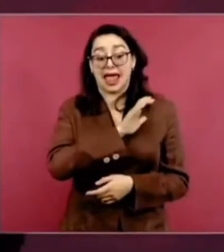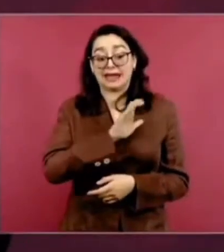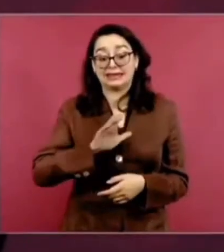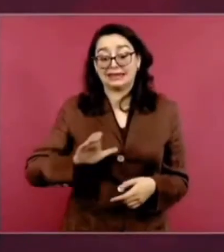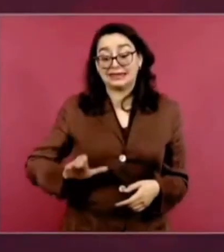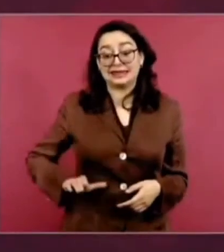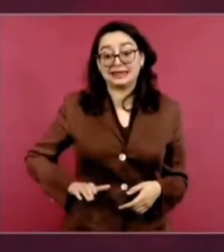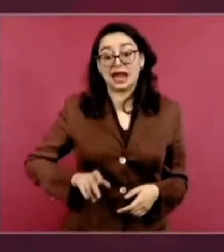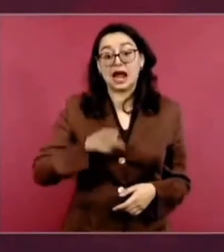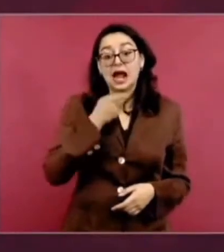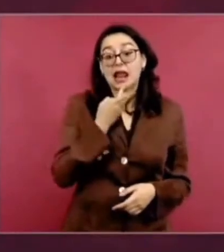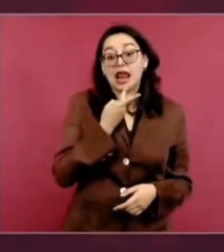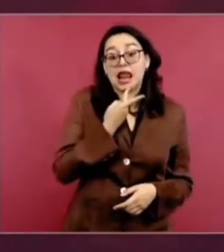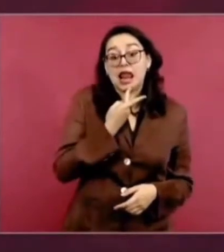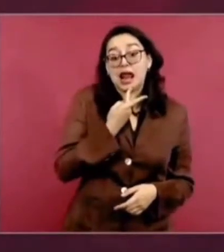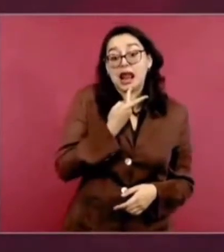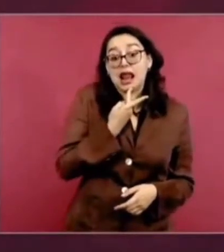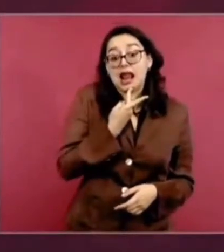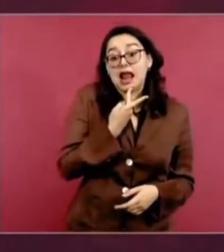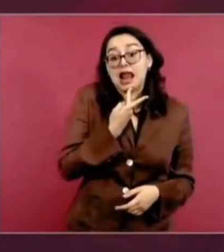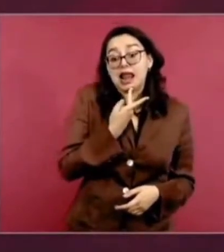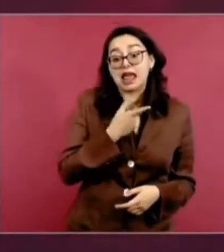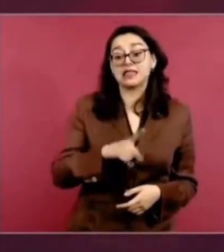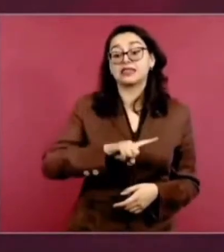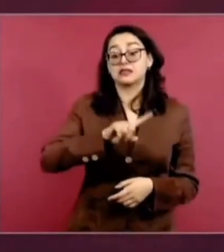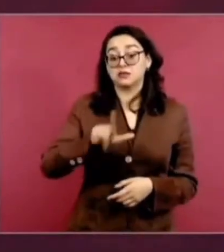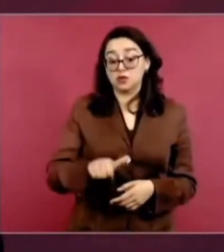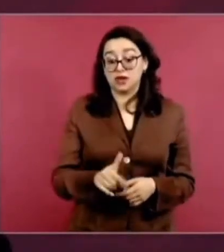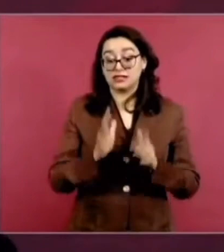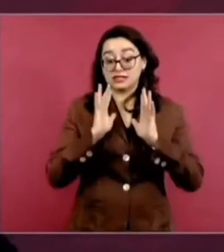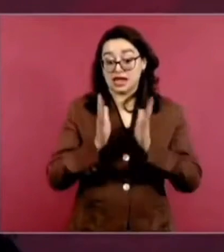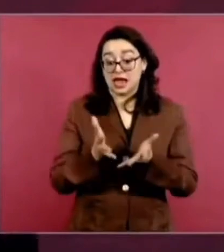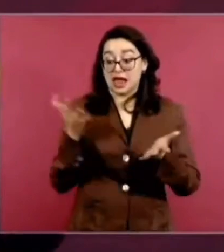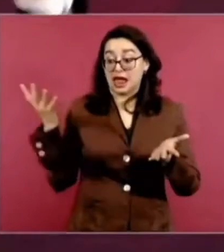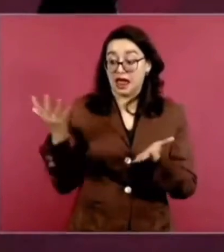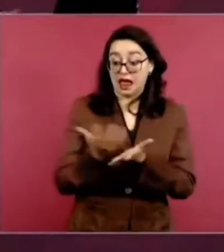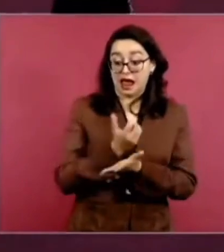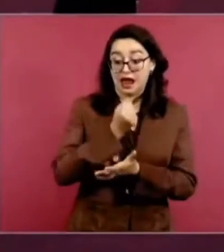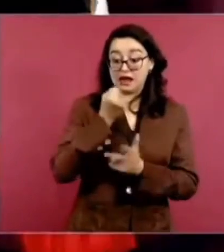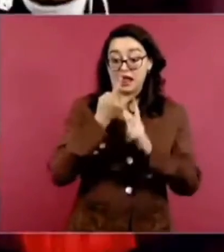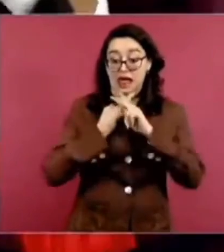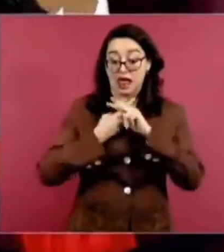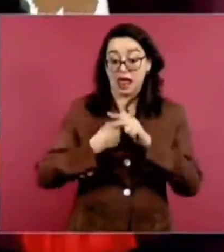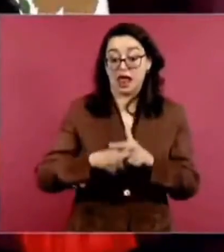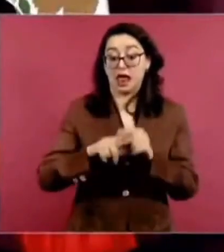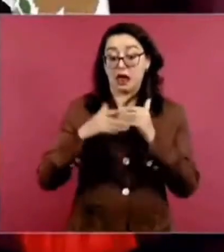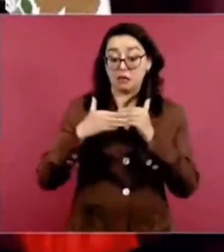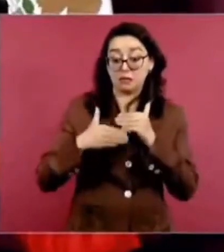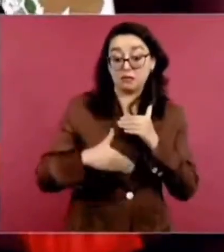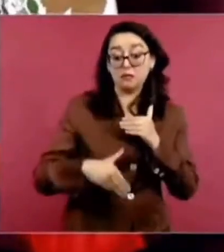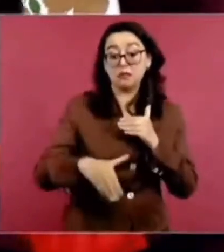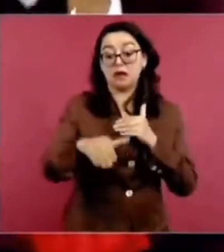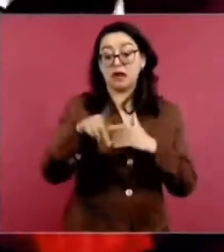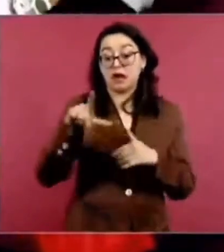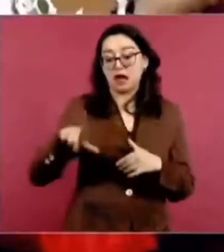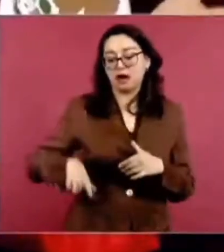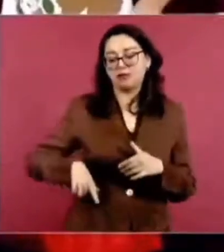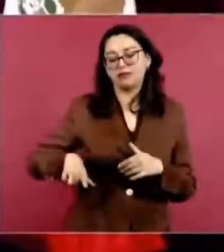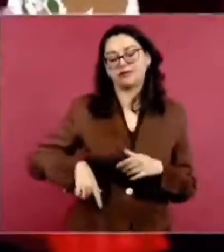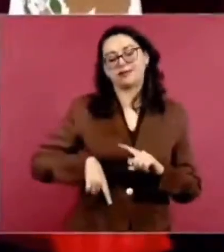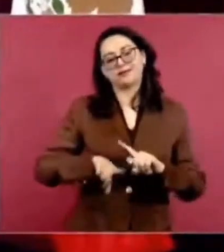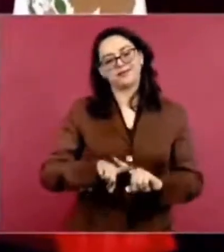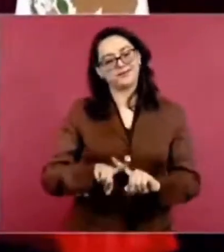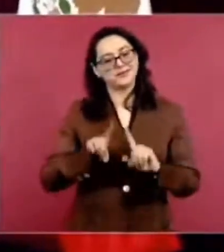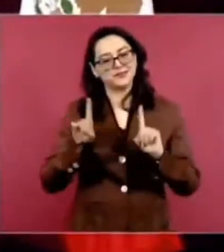suceder así. Y otra cosa es ya el gobierno. Entonces en la campaña decía de